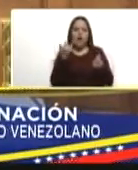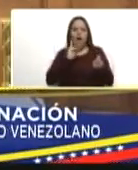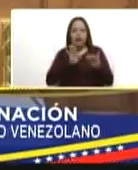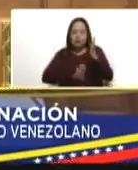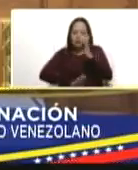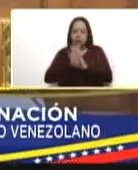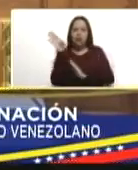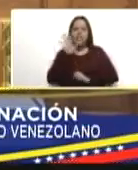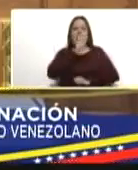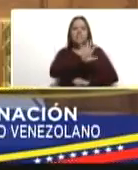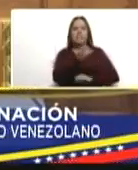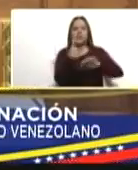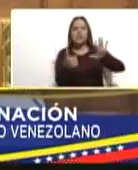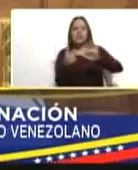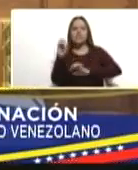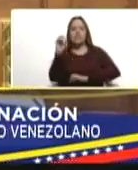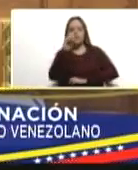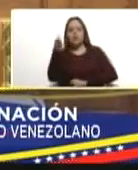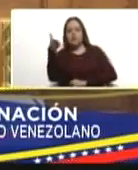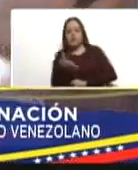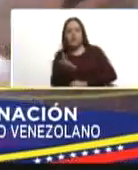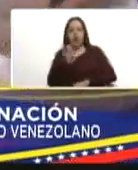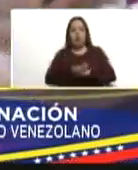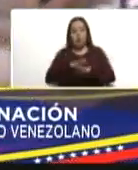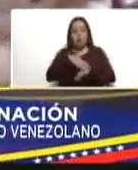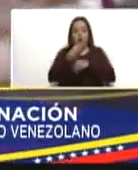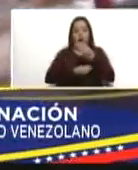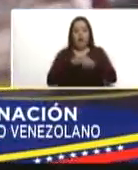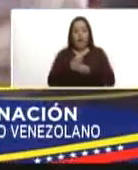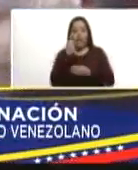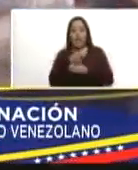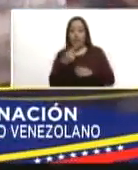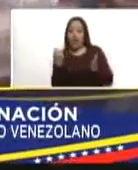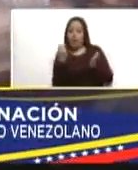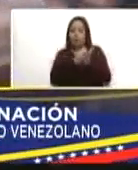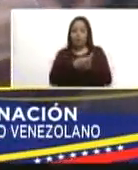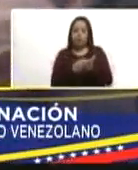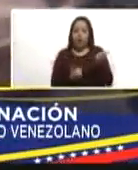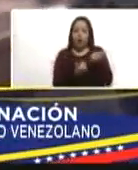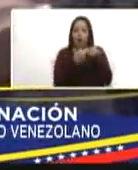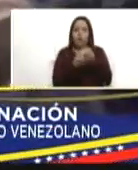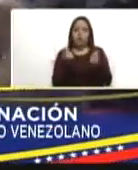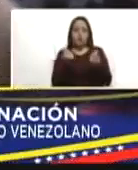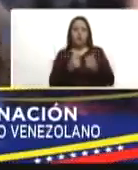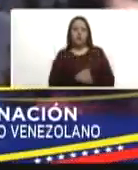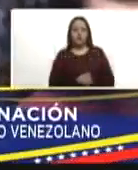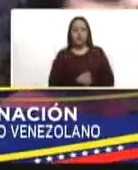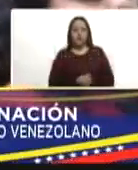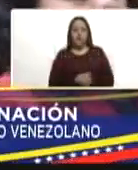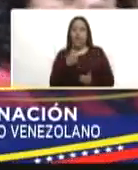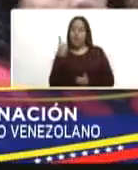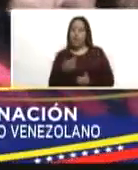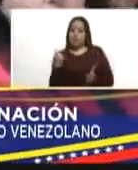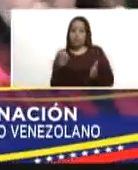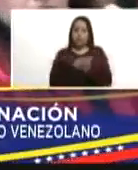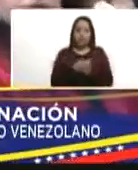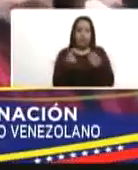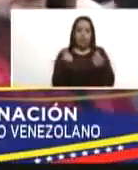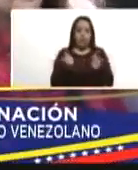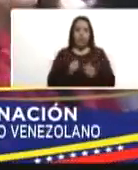de 560 porque para producir hay que invertir para producir hay que